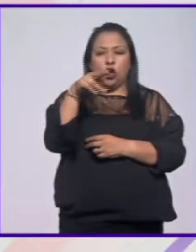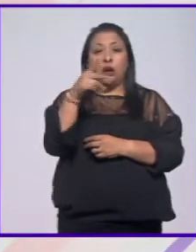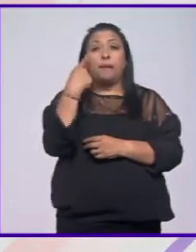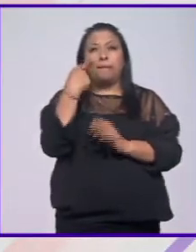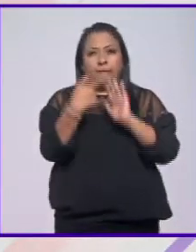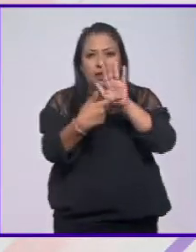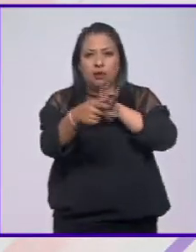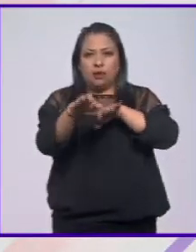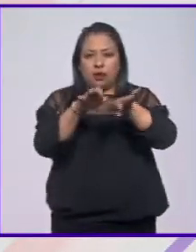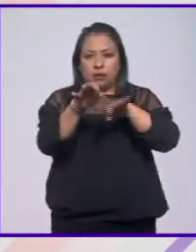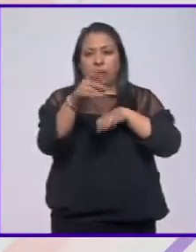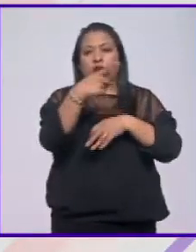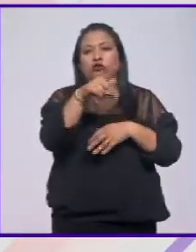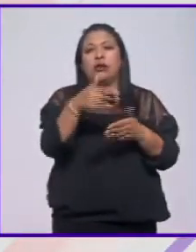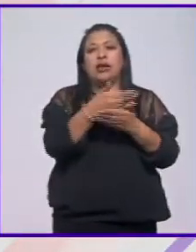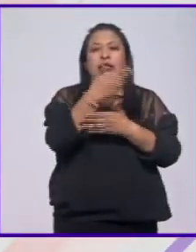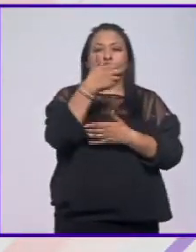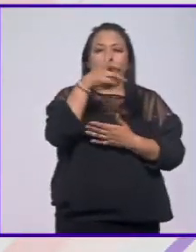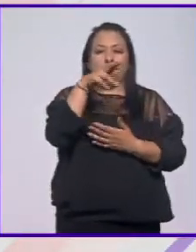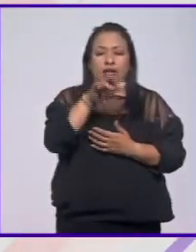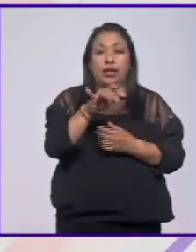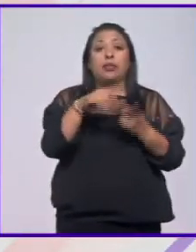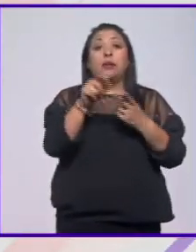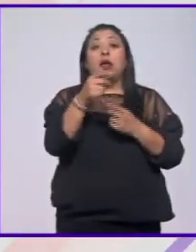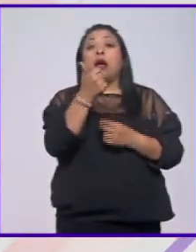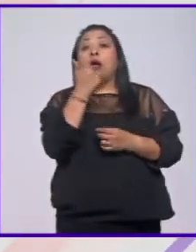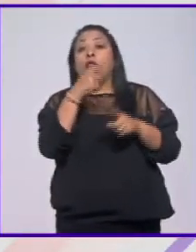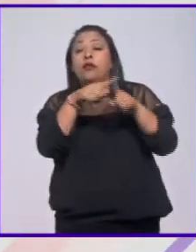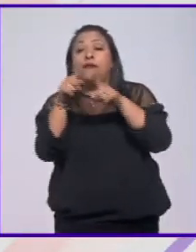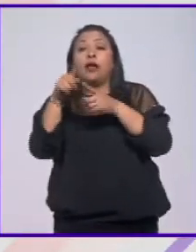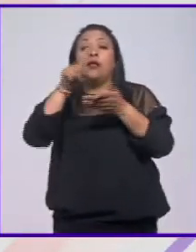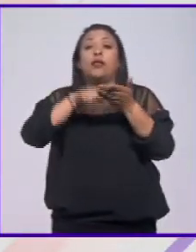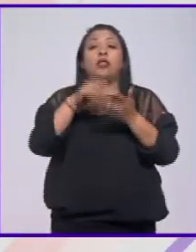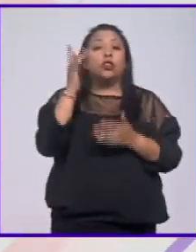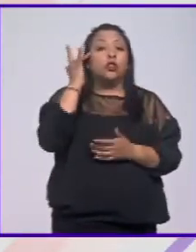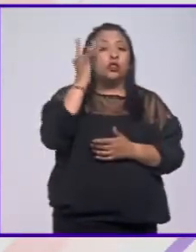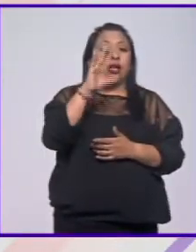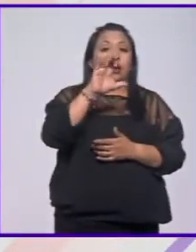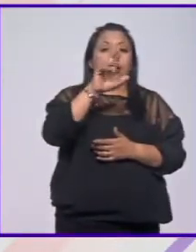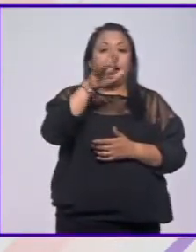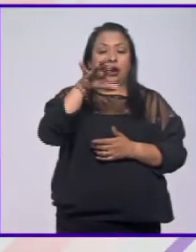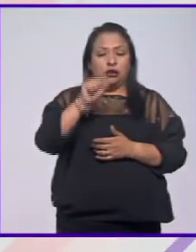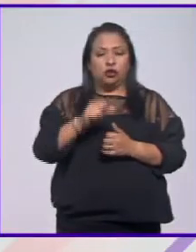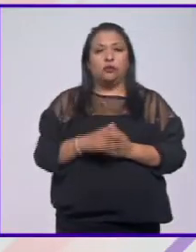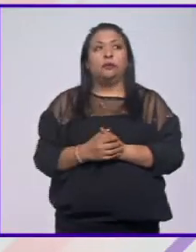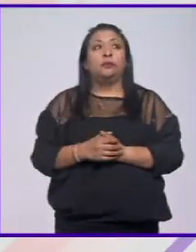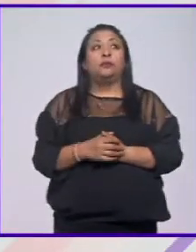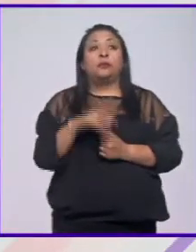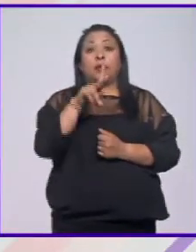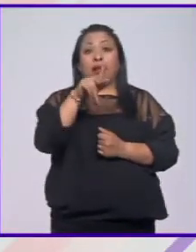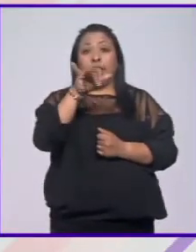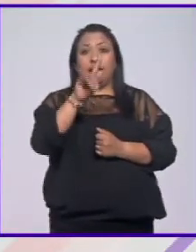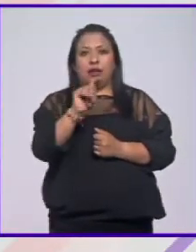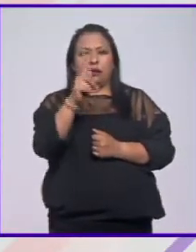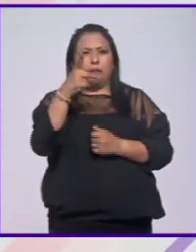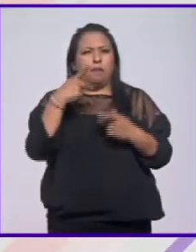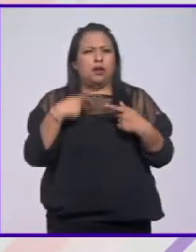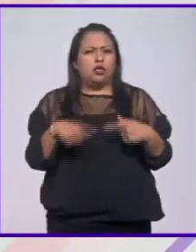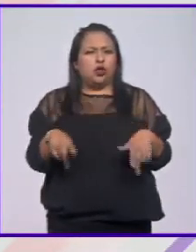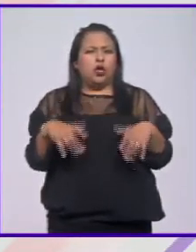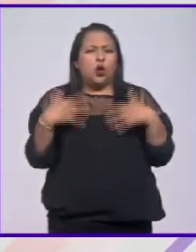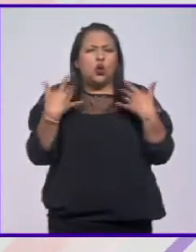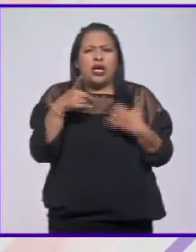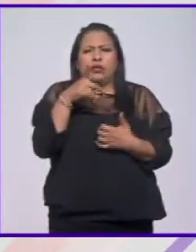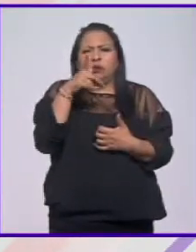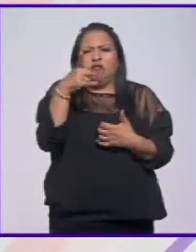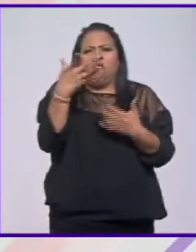muestra del trabajo de la creadora húngara y de muchos de sus alumnos en la Academia de San Carlos. Kati Horna era una persona muy rica